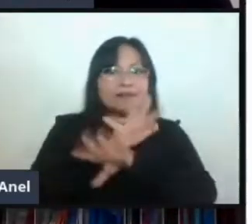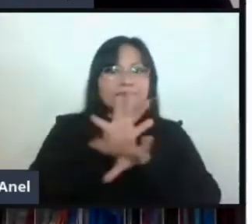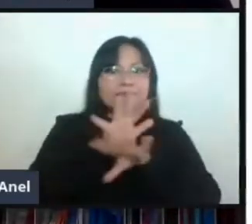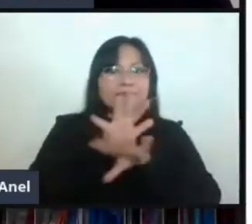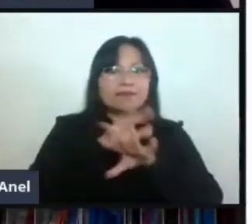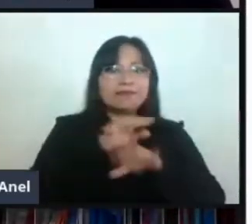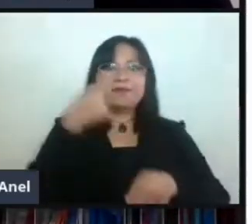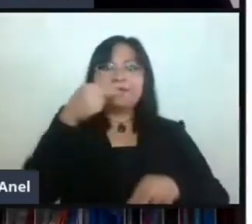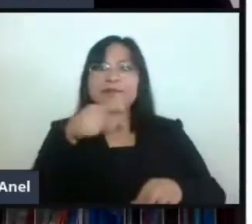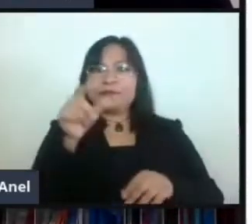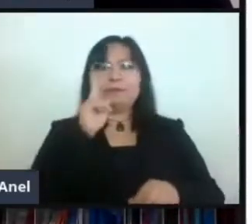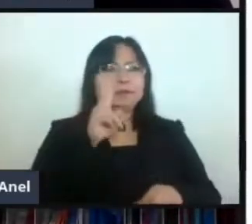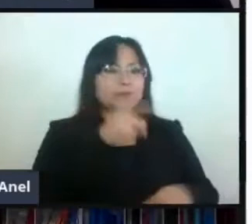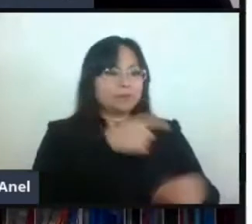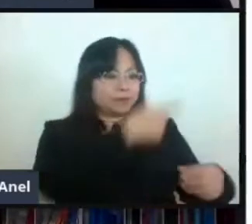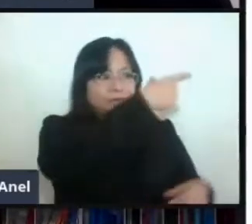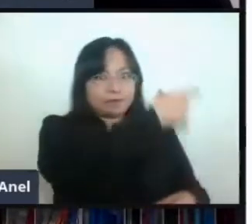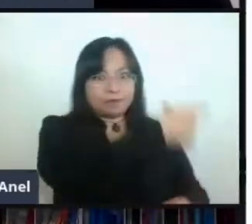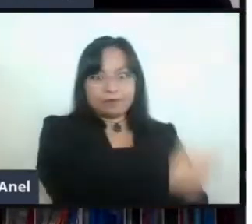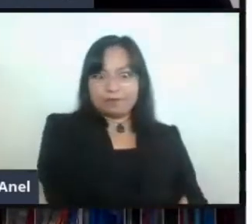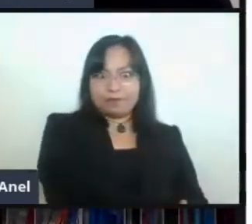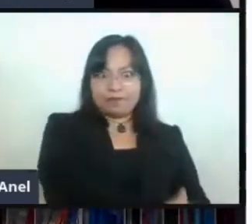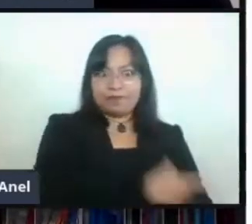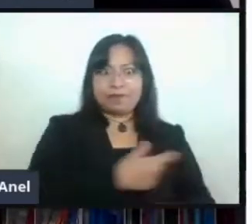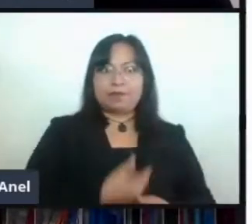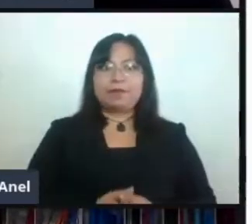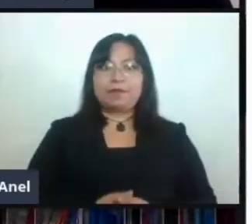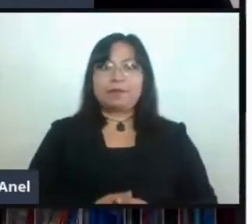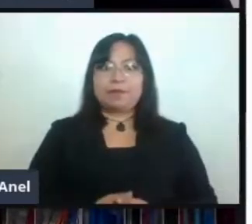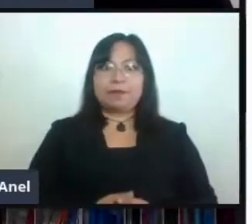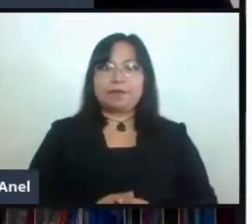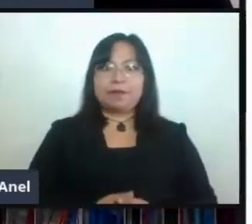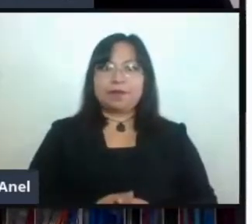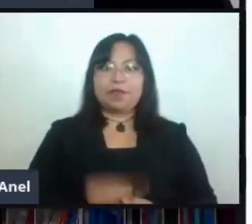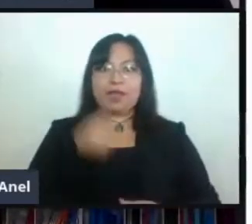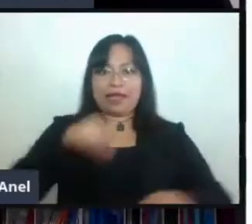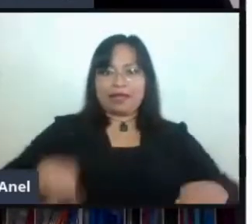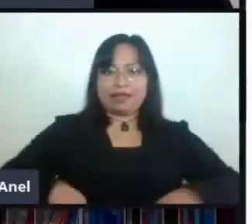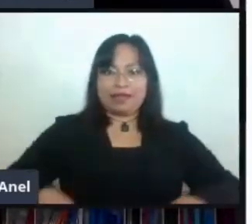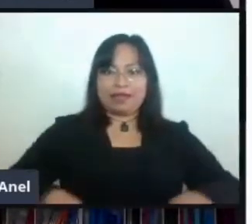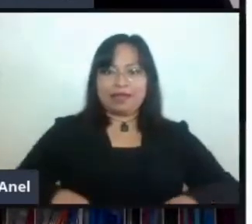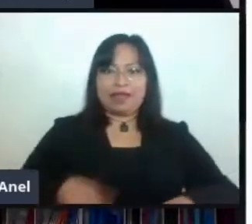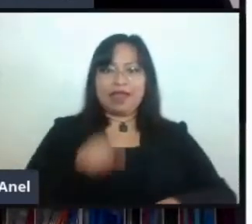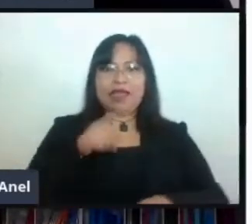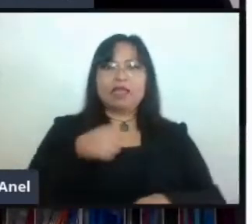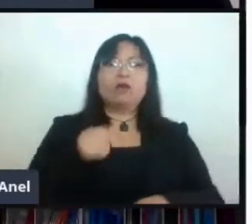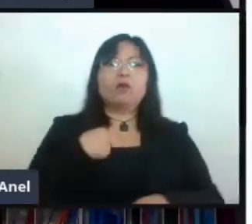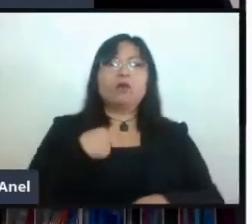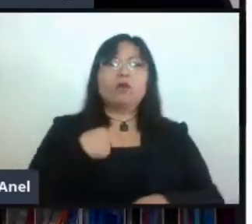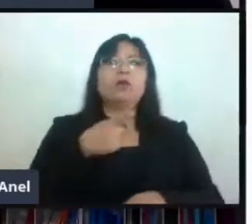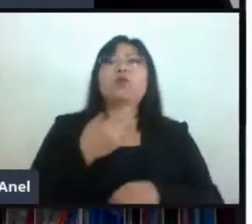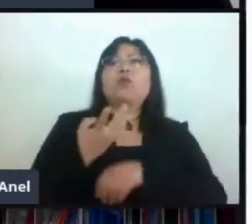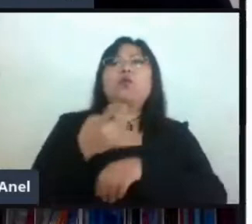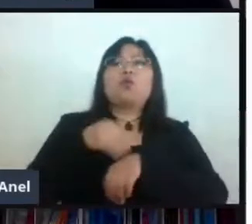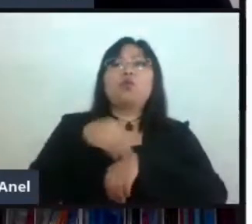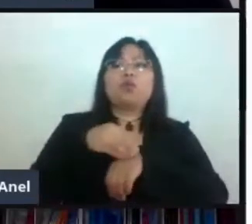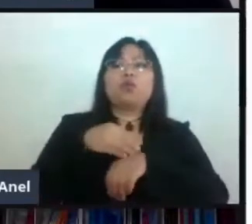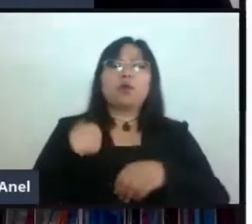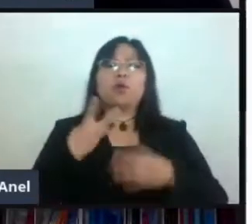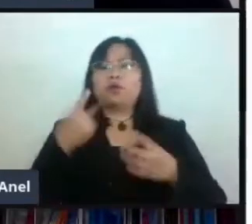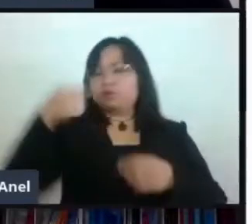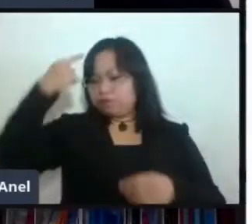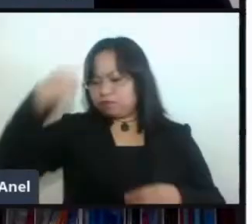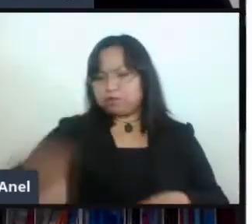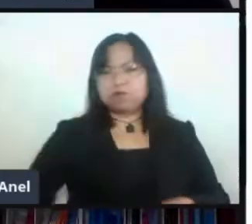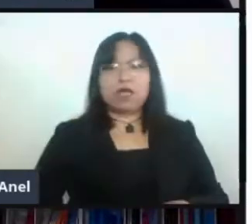ya haya publicado. Y, por ejemplo, esta es una actividad que se llama ¿Cuánto mido? Entonces, no tengo creado